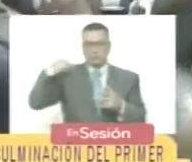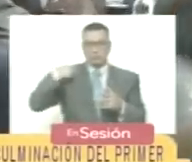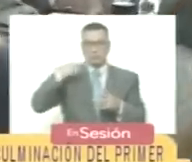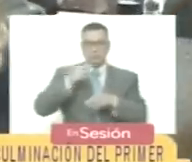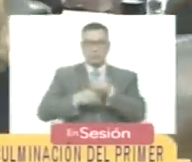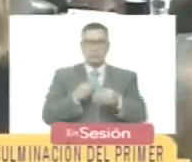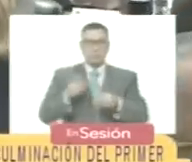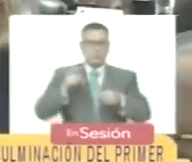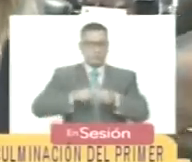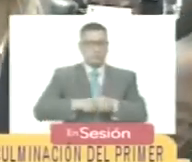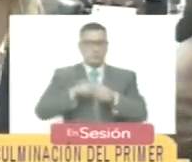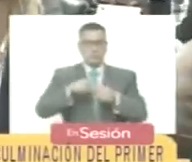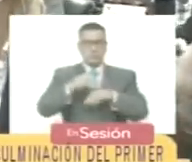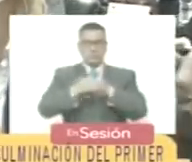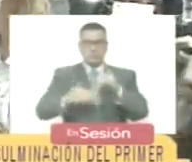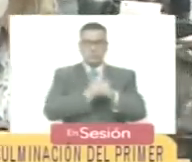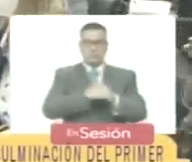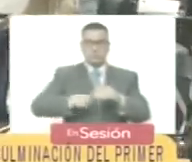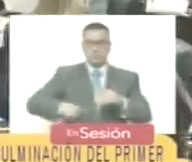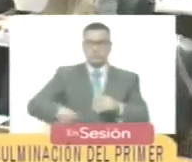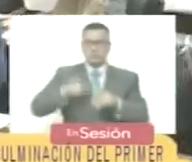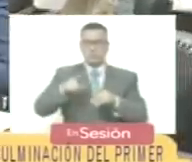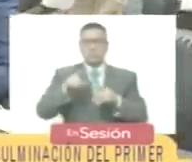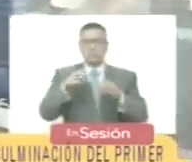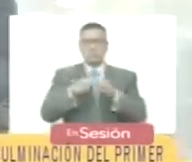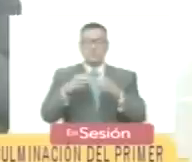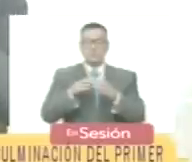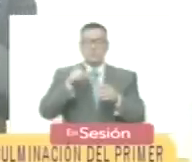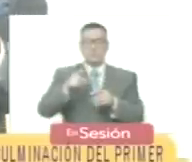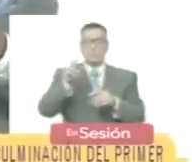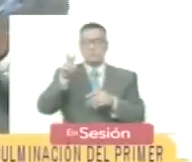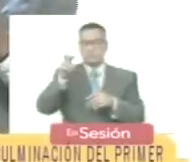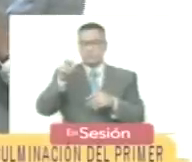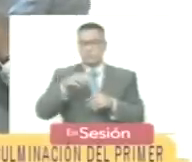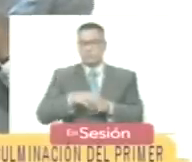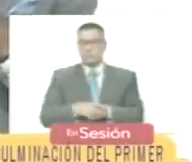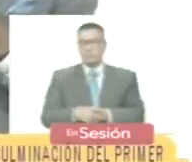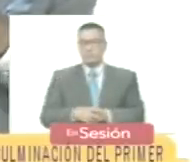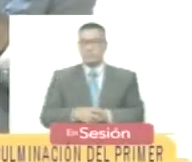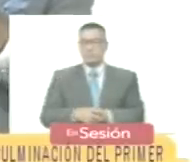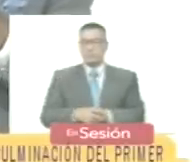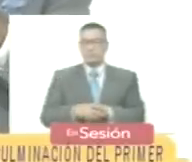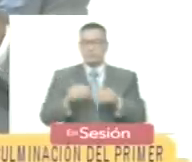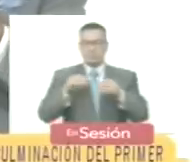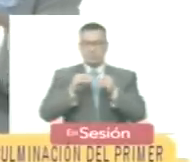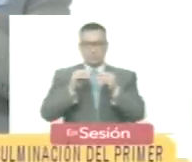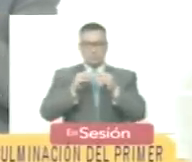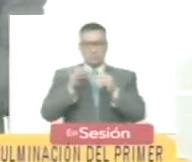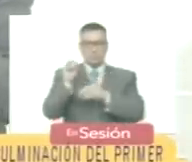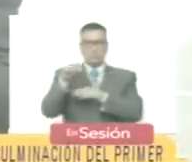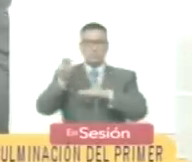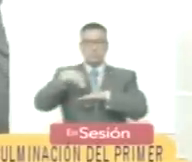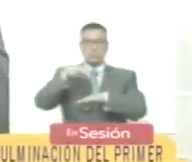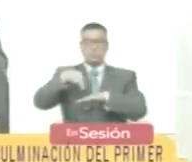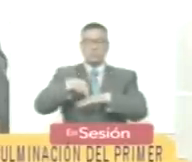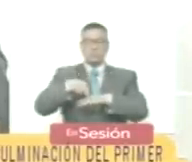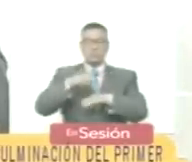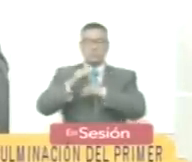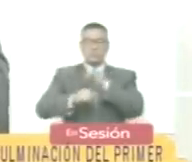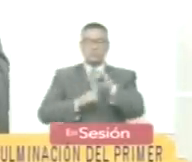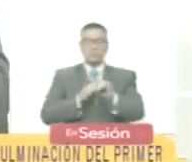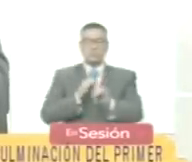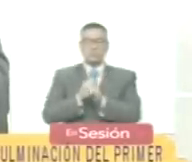condición de vicepresidente de ese nuevo organismo parlamentario